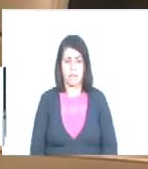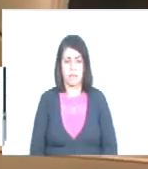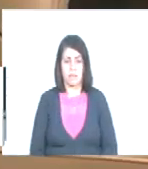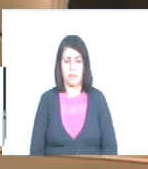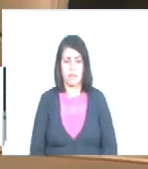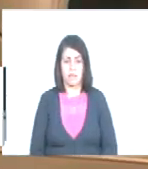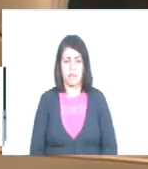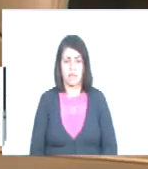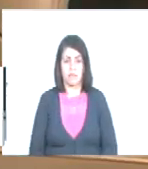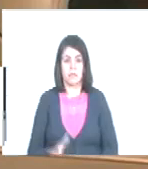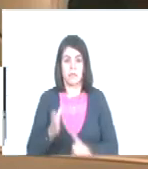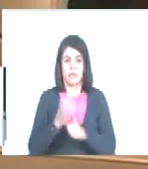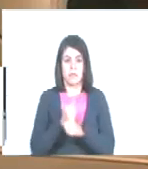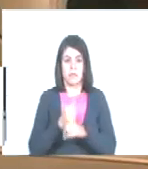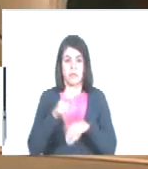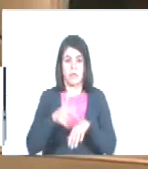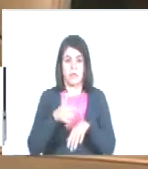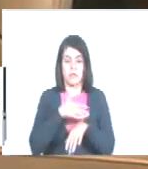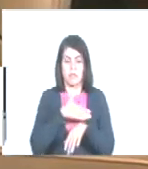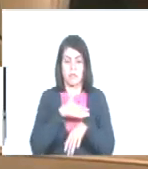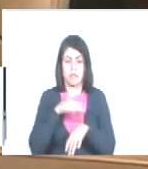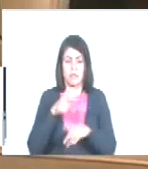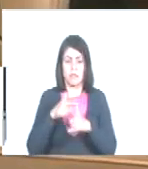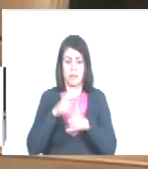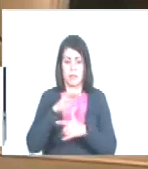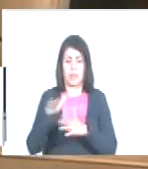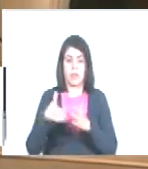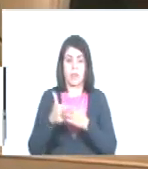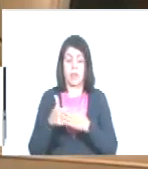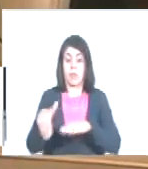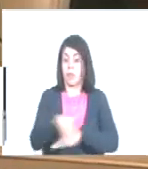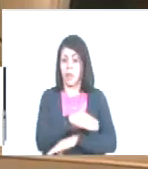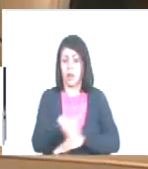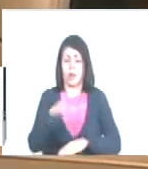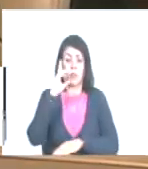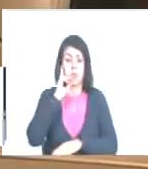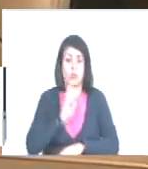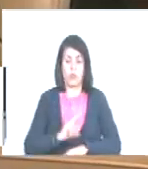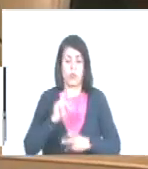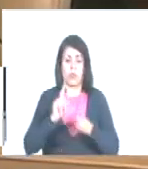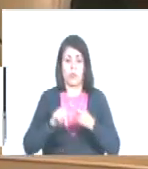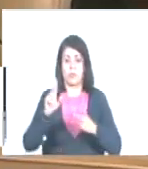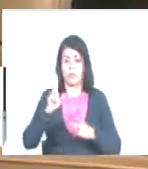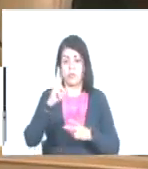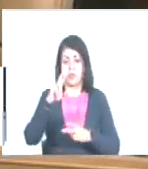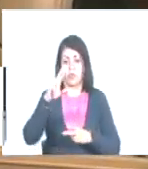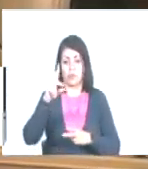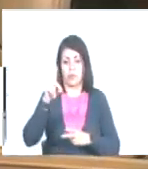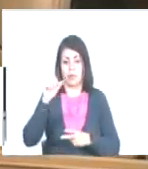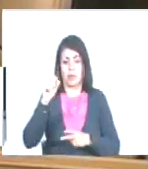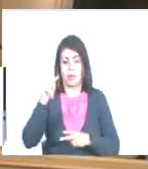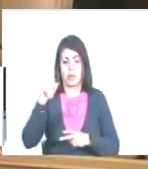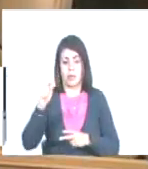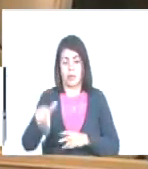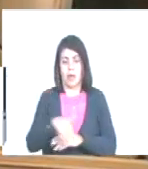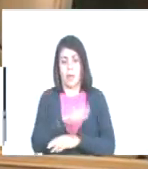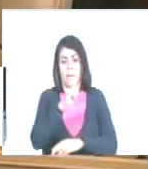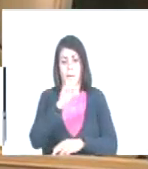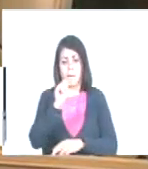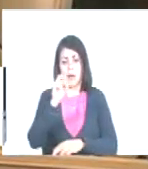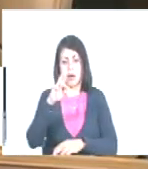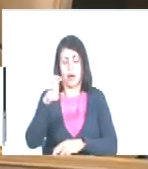venezolano se encontraba desde tempranas horas a lo largo de las avenidas Bolívar, Urdaneta, Baral,